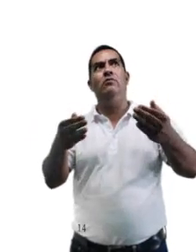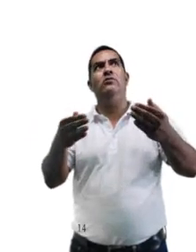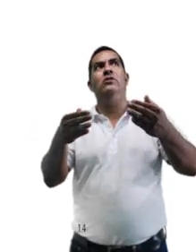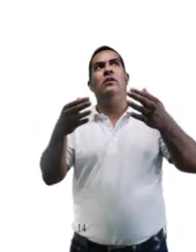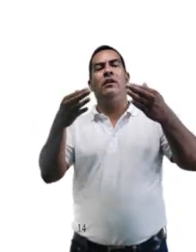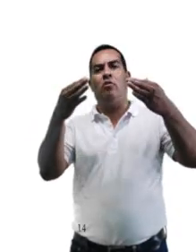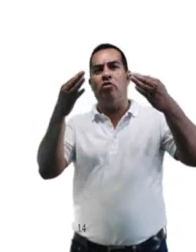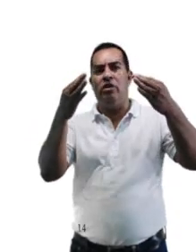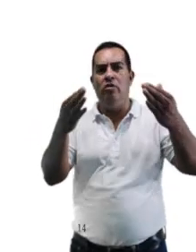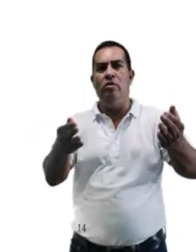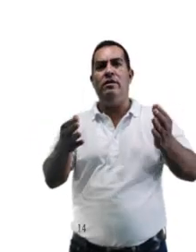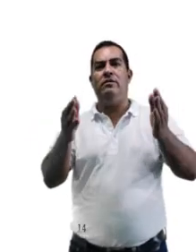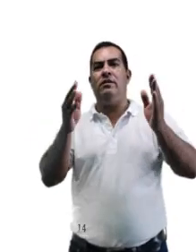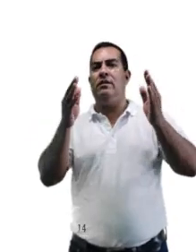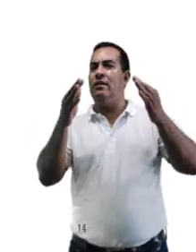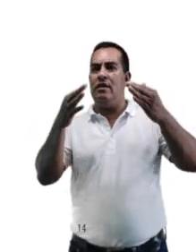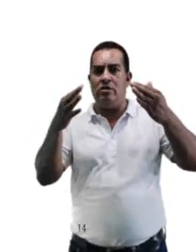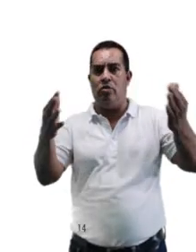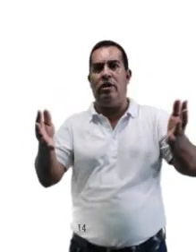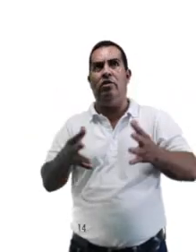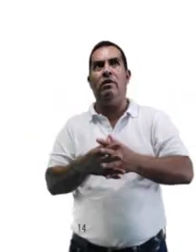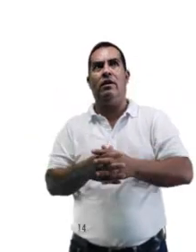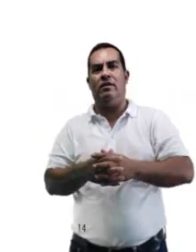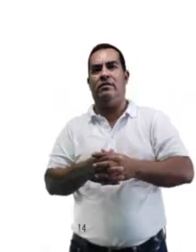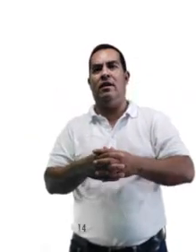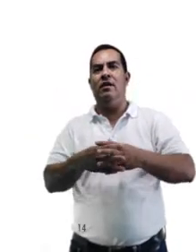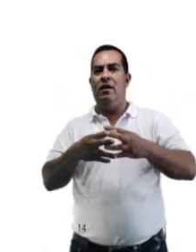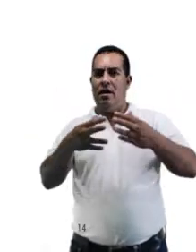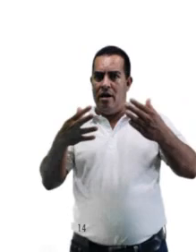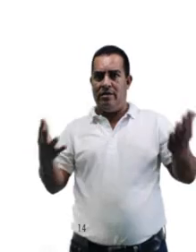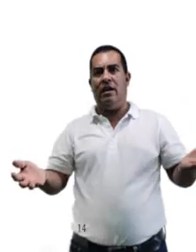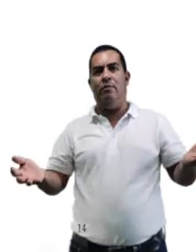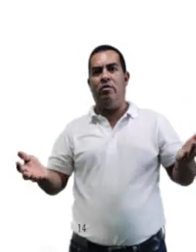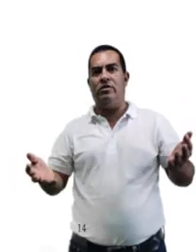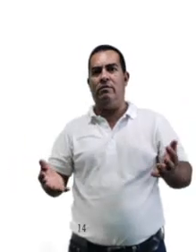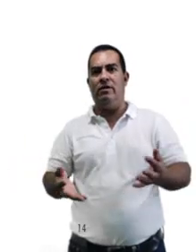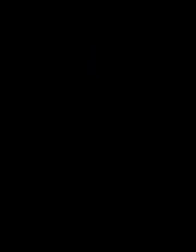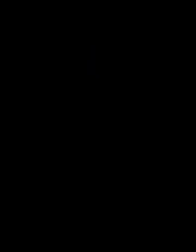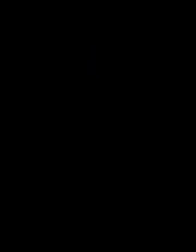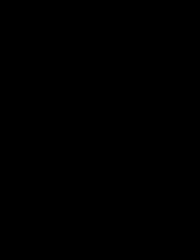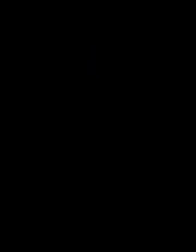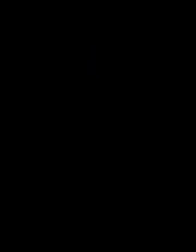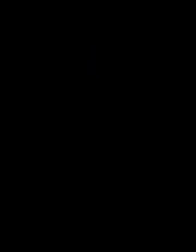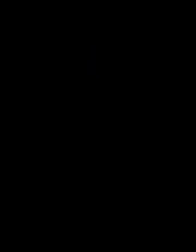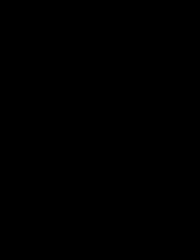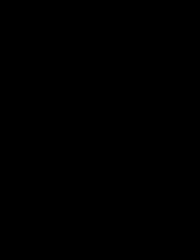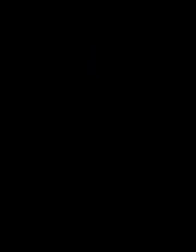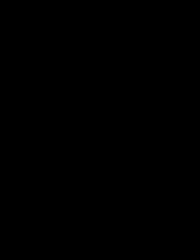queremos que continúes estudiando en casa. Hasta la próxima.